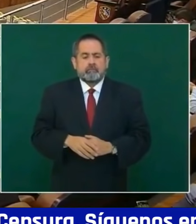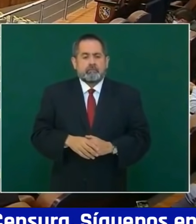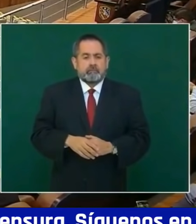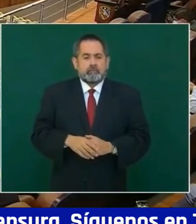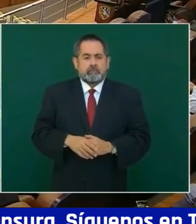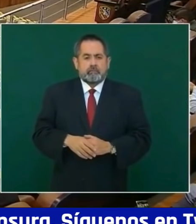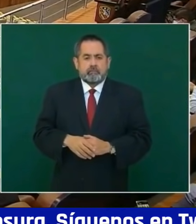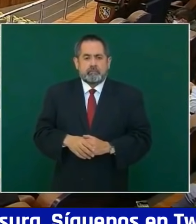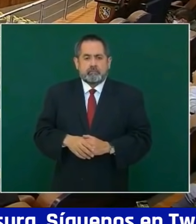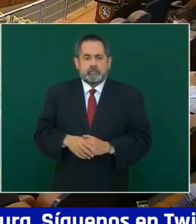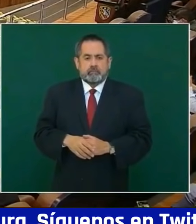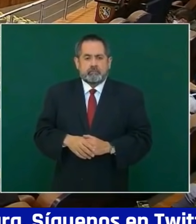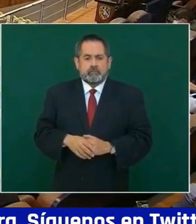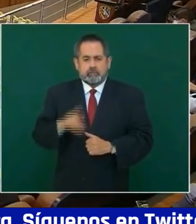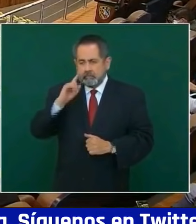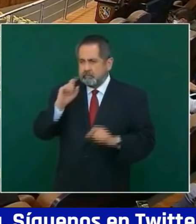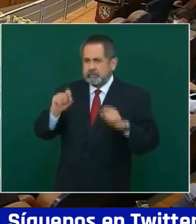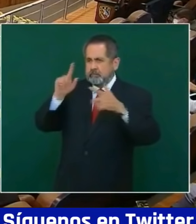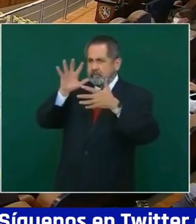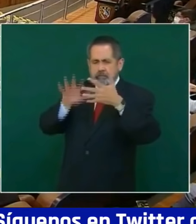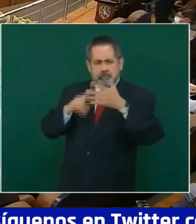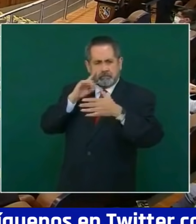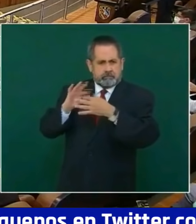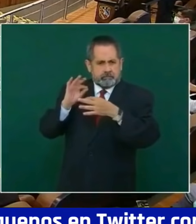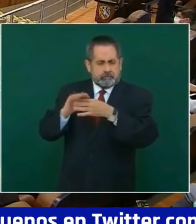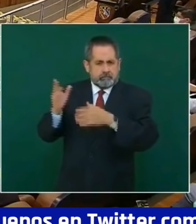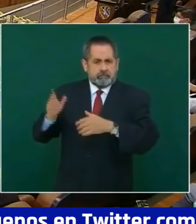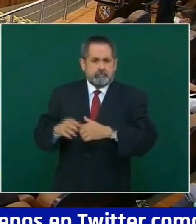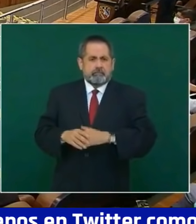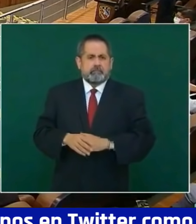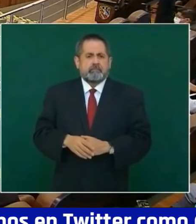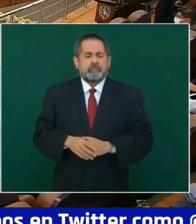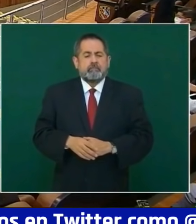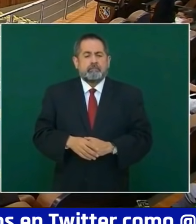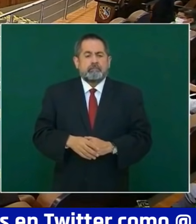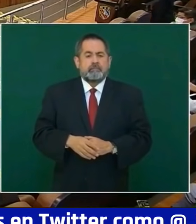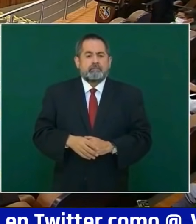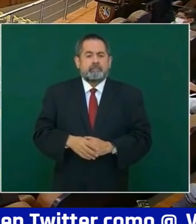Ah, pues ahora, aquí lo digo, a ver si lo amplía.